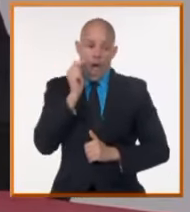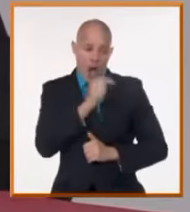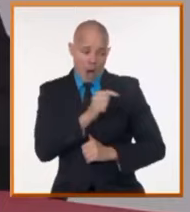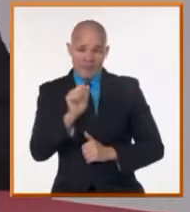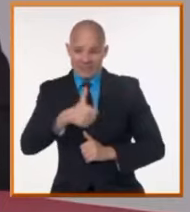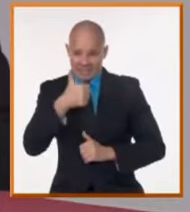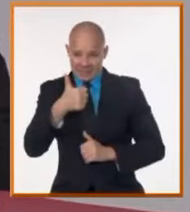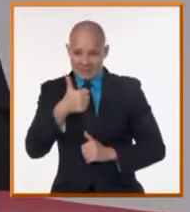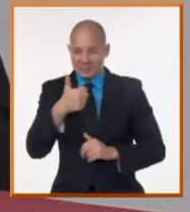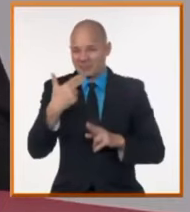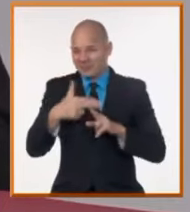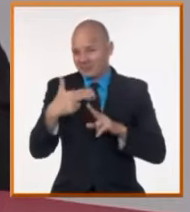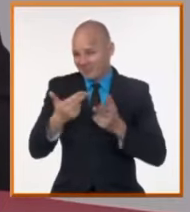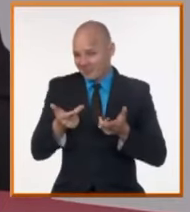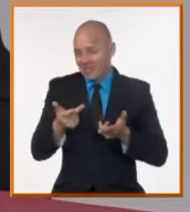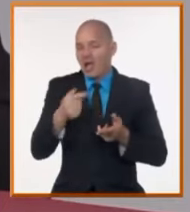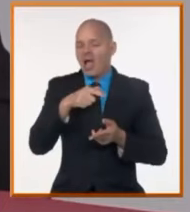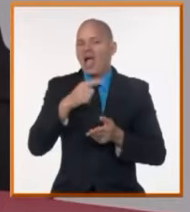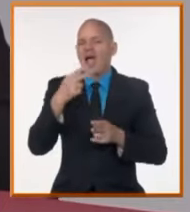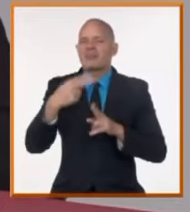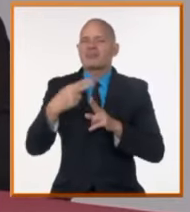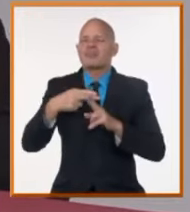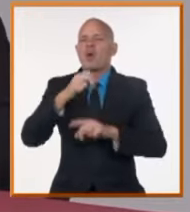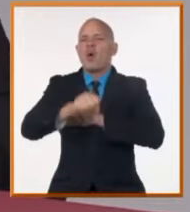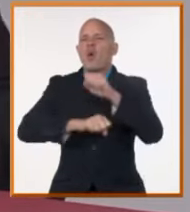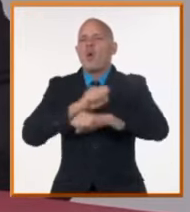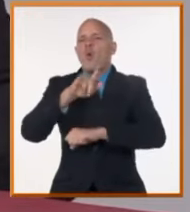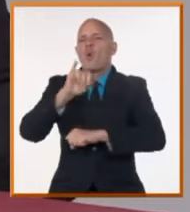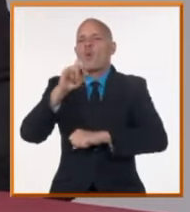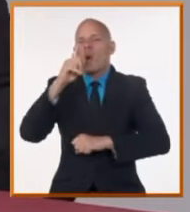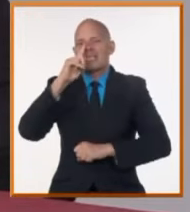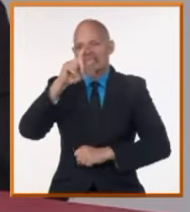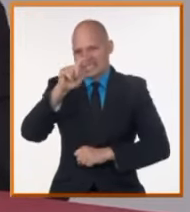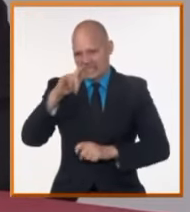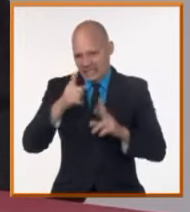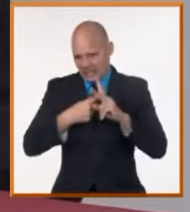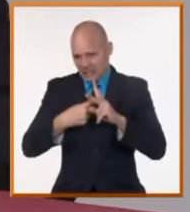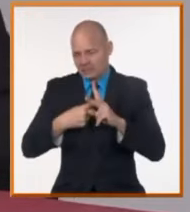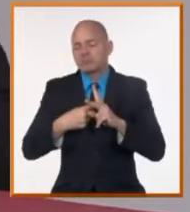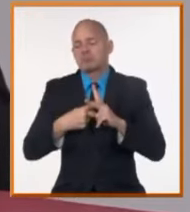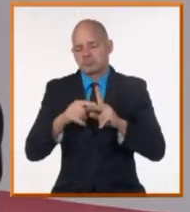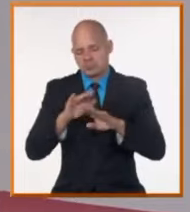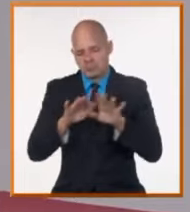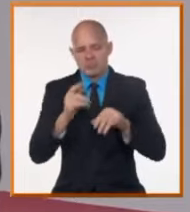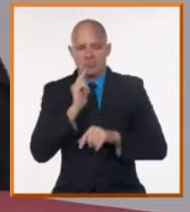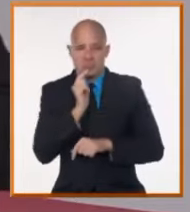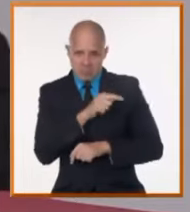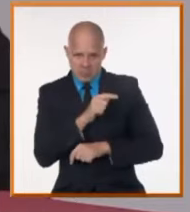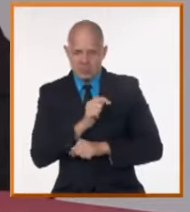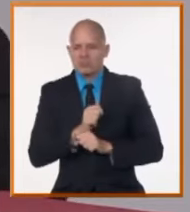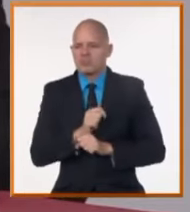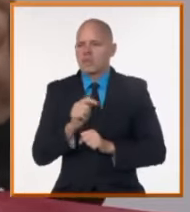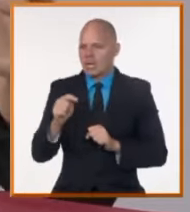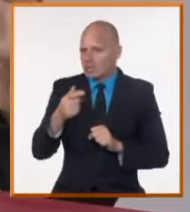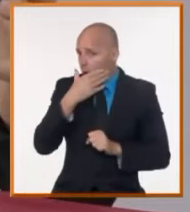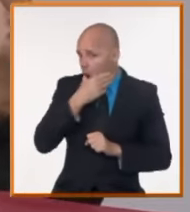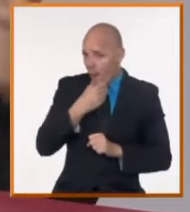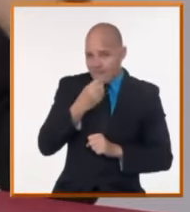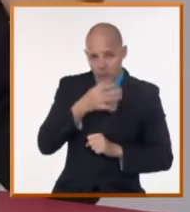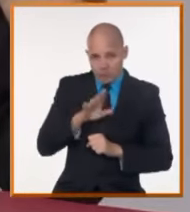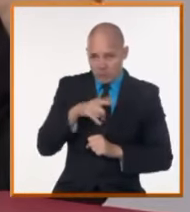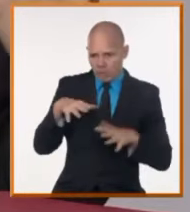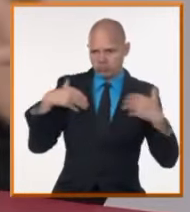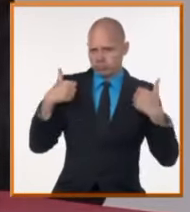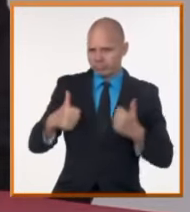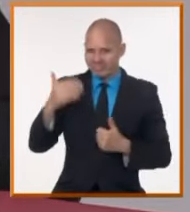el estratega de política exterior más capaz que hay en Estados Unidos, John Quincy Adams. Y hay en la administración Monroe, no saben